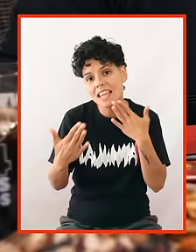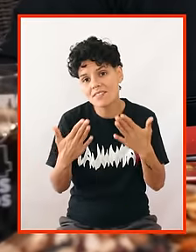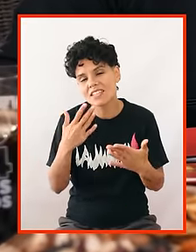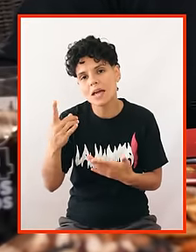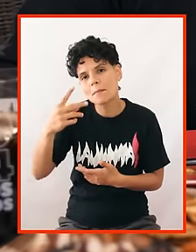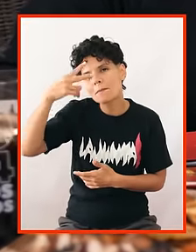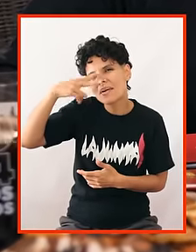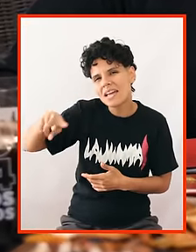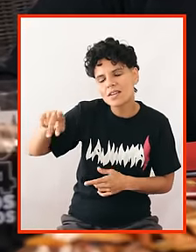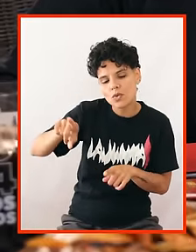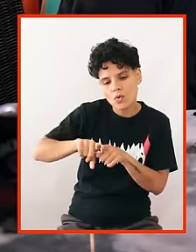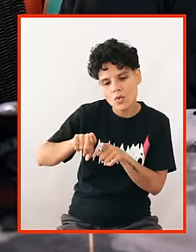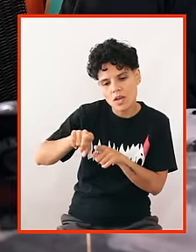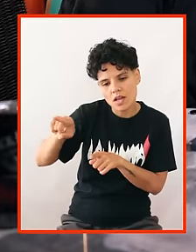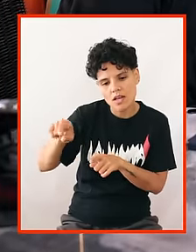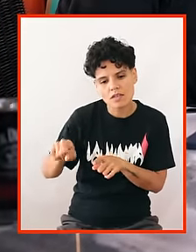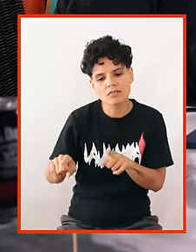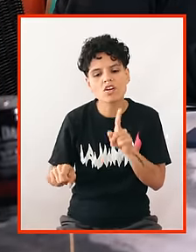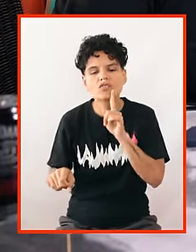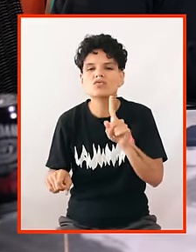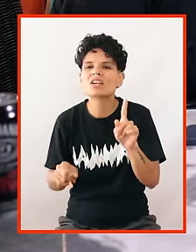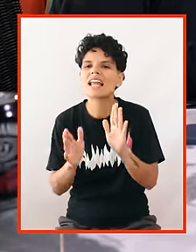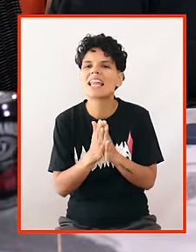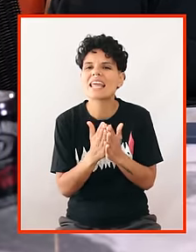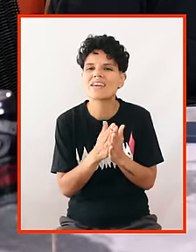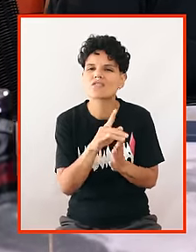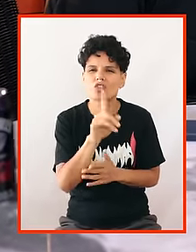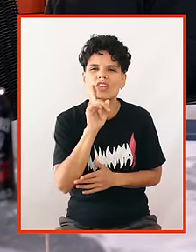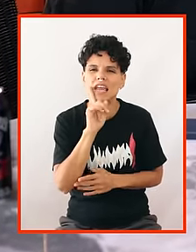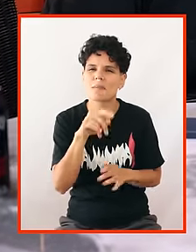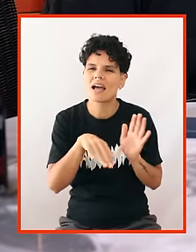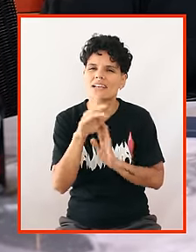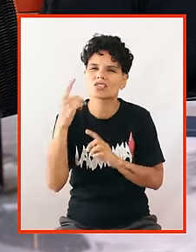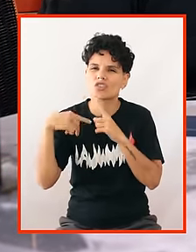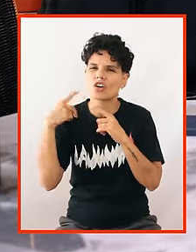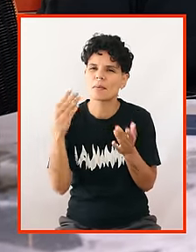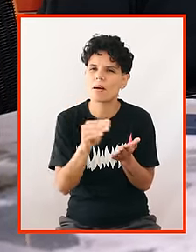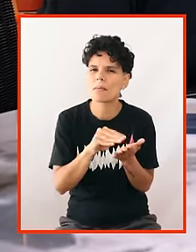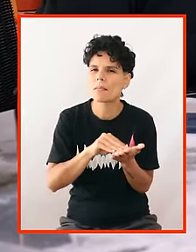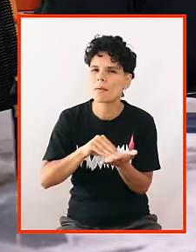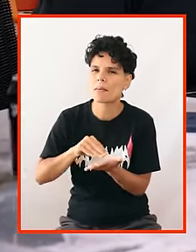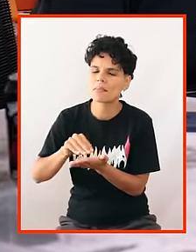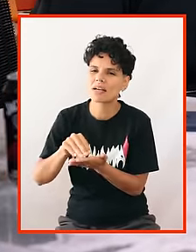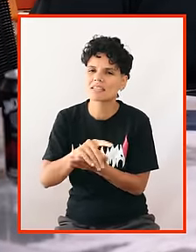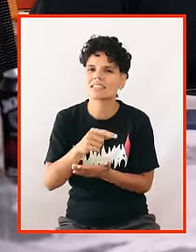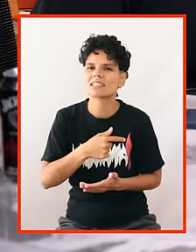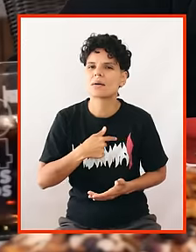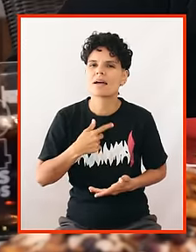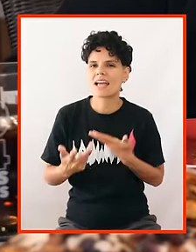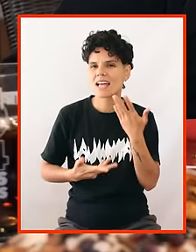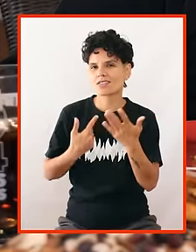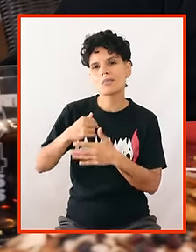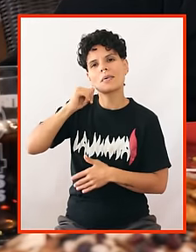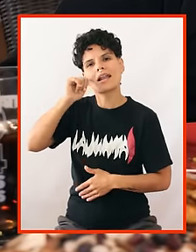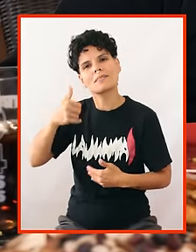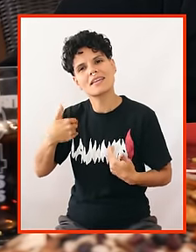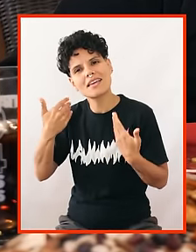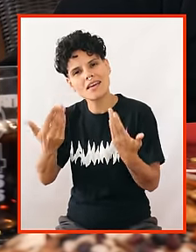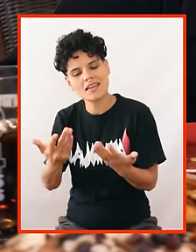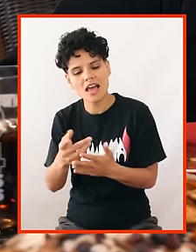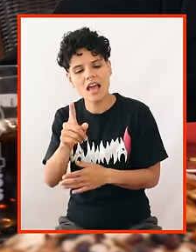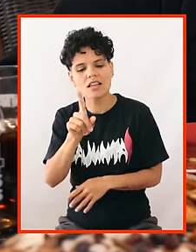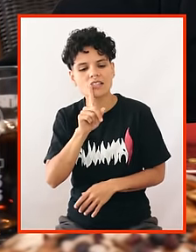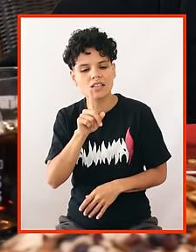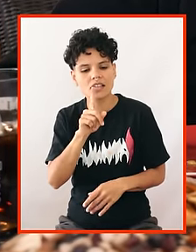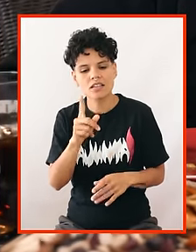en México es muy común, además. Si quieres más anécdotas de México, está el libro de Mauri que tiene muy bueno. ¿En serio? Ah, sí, por supuesto, se lo recomiendo. Canción para mañana se llama. Lo pueden